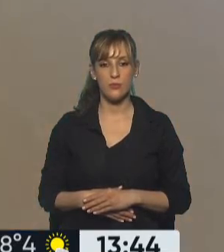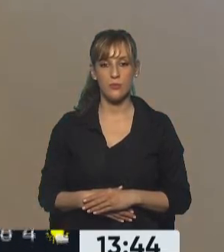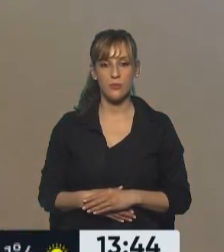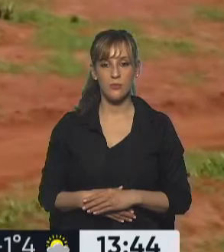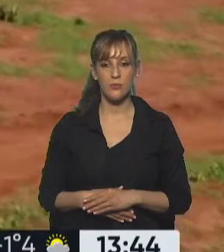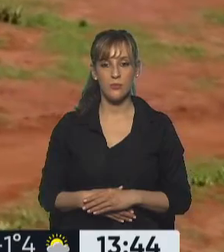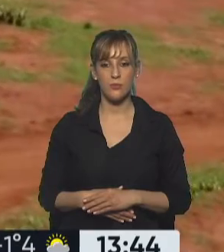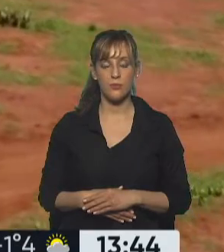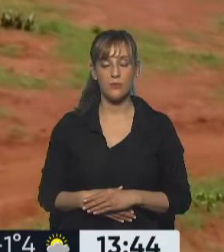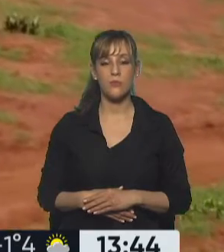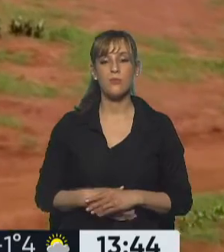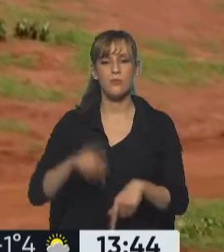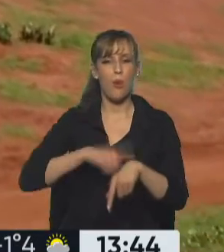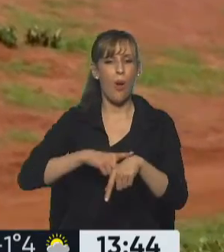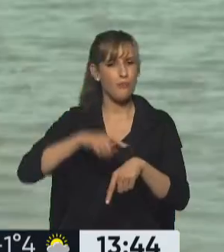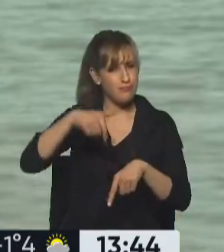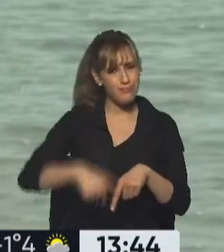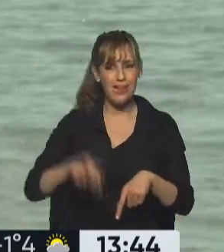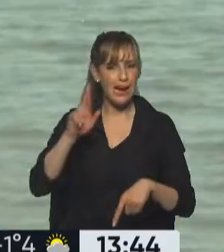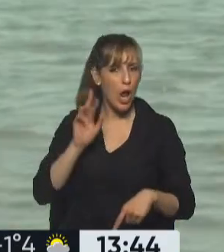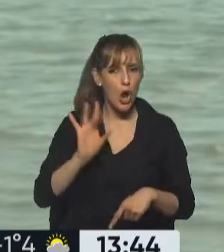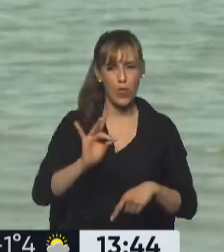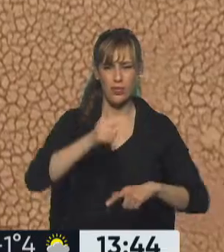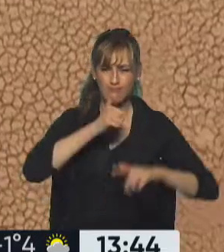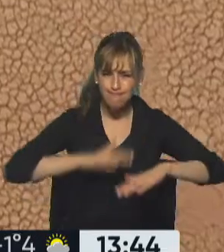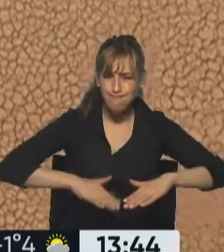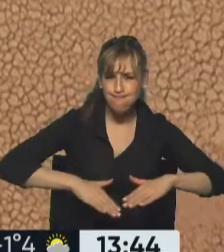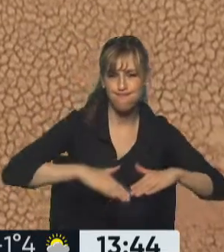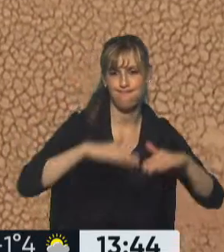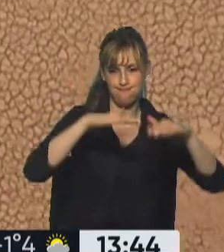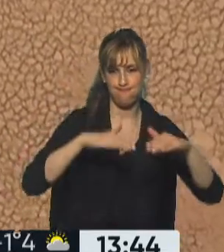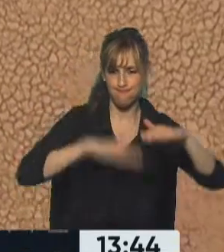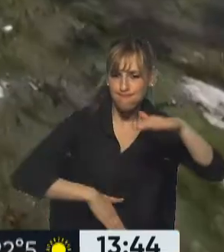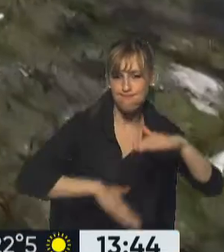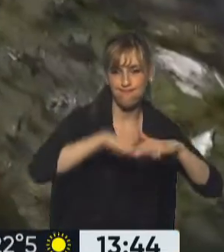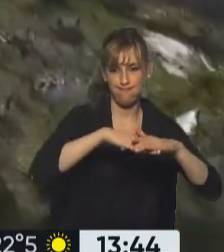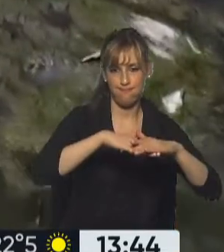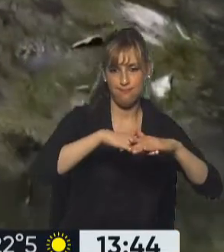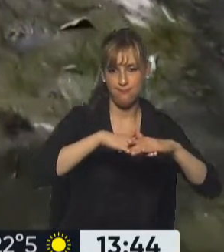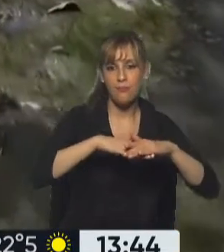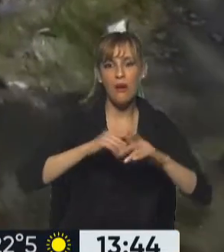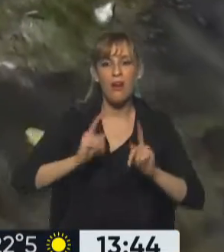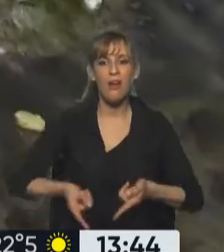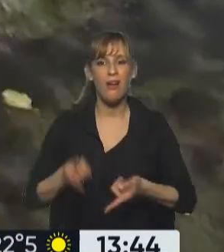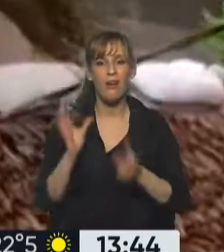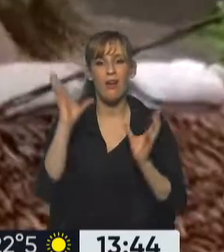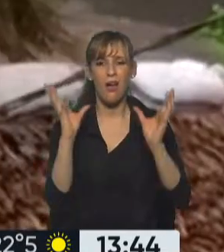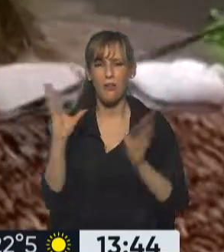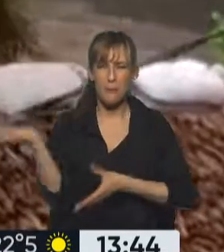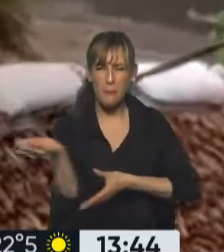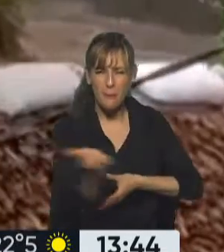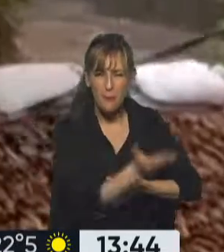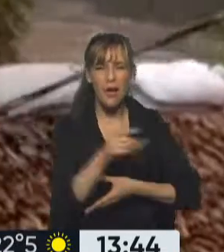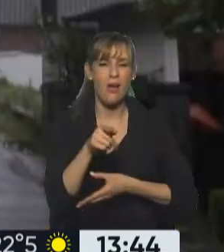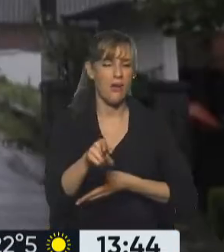Inundaciones récords, olas de calor cada vez más extremas, avances de la desertificación, deterioro de la vida marina, aumento